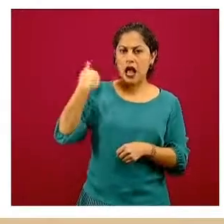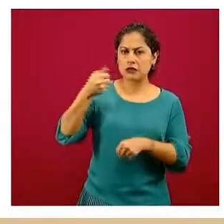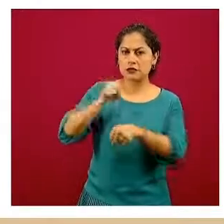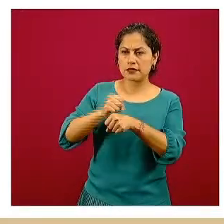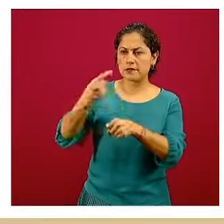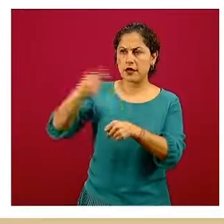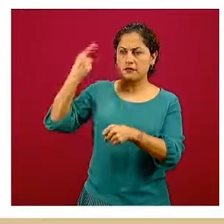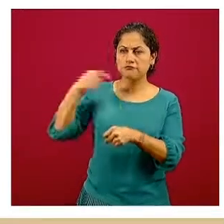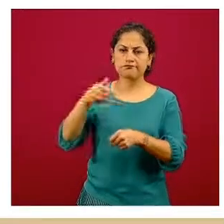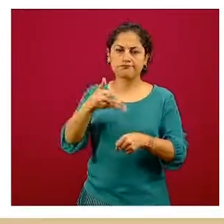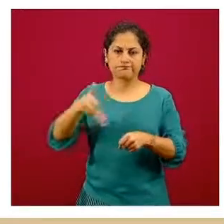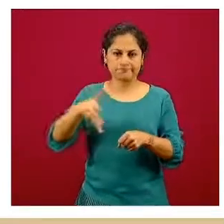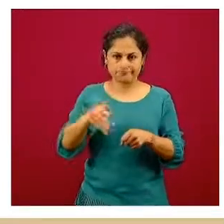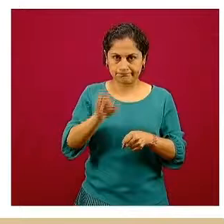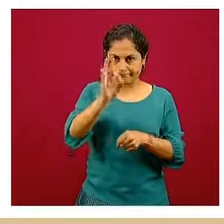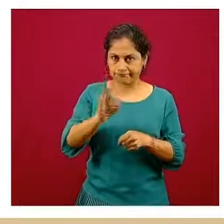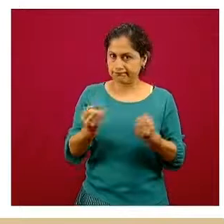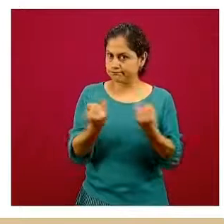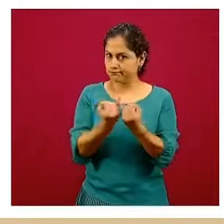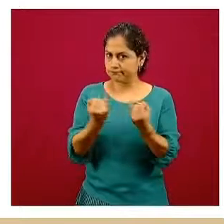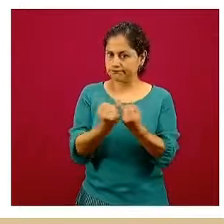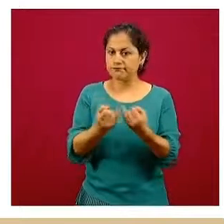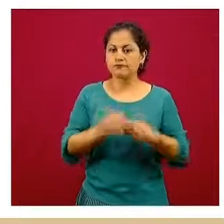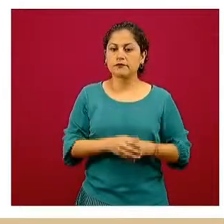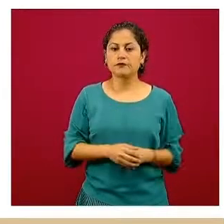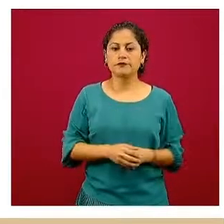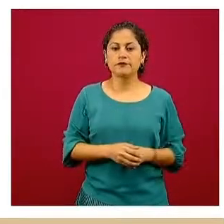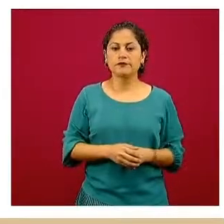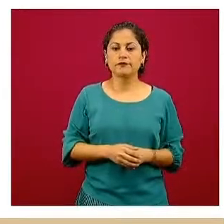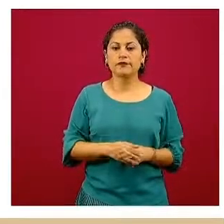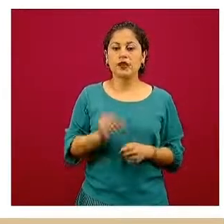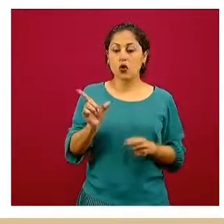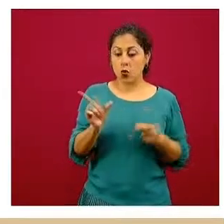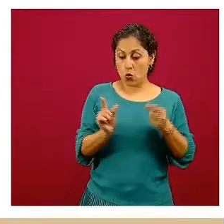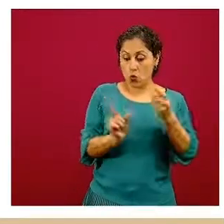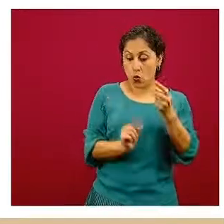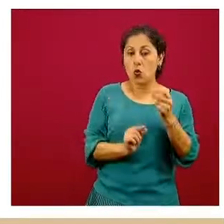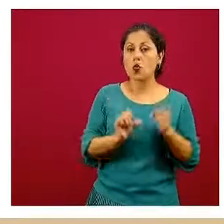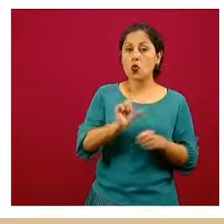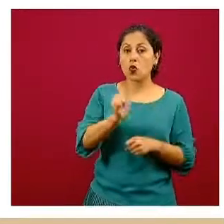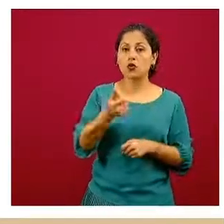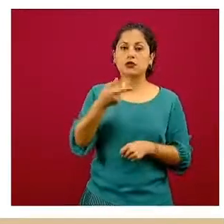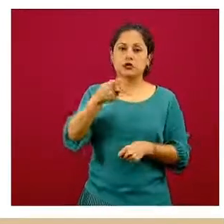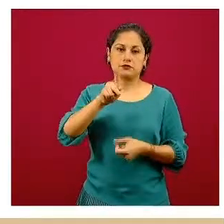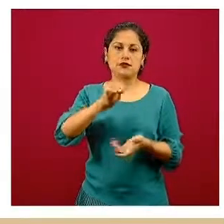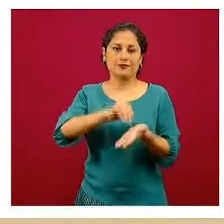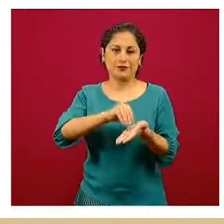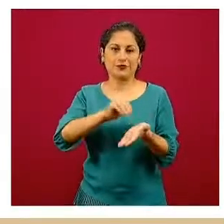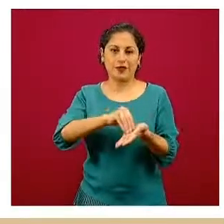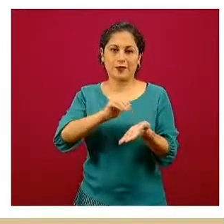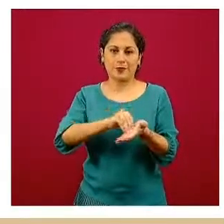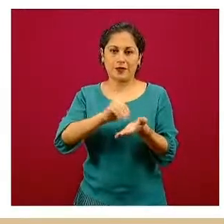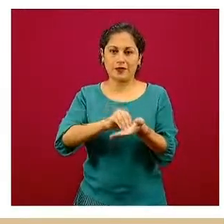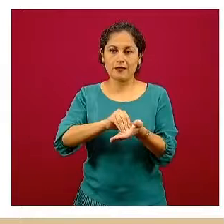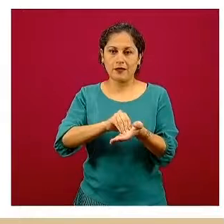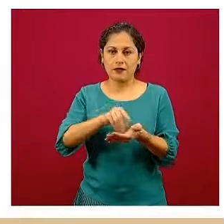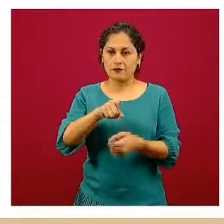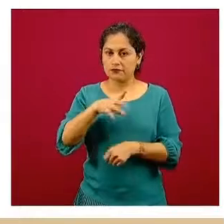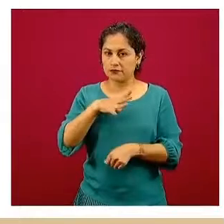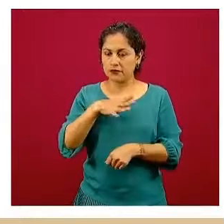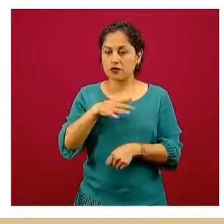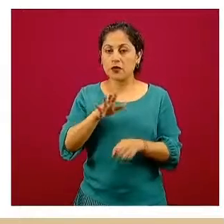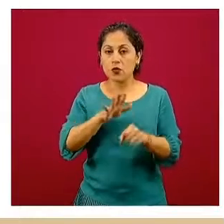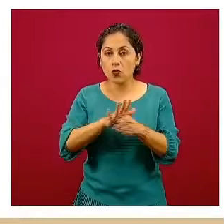semanas anteriores, así también para las que tienen una menor proporción, pero han continuado siempre presentes y dando estas proporciones,